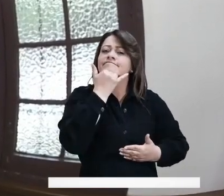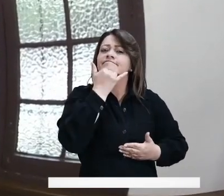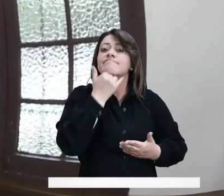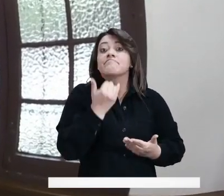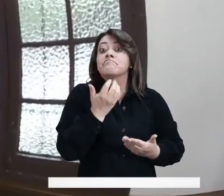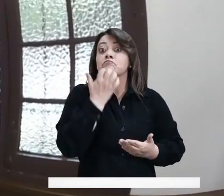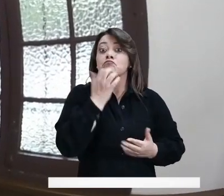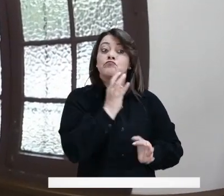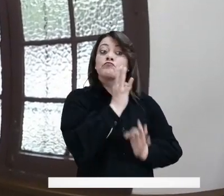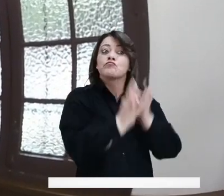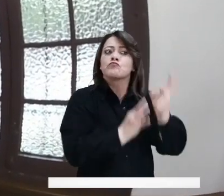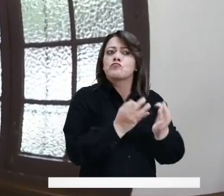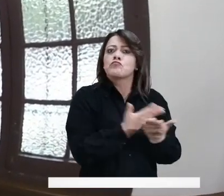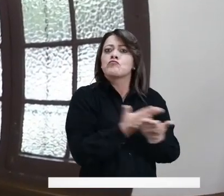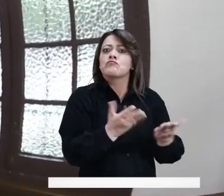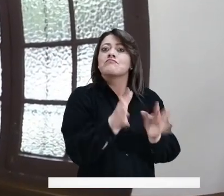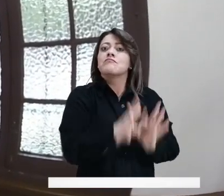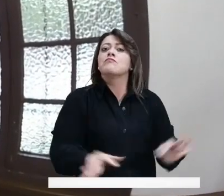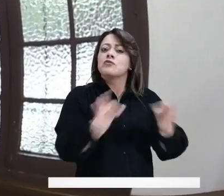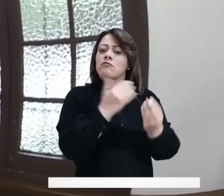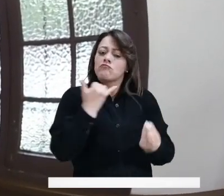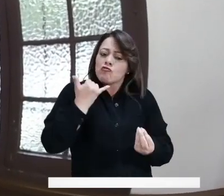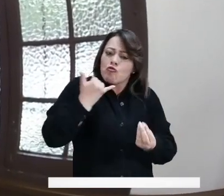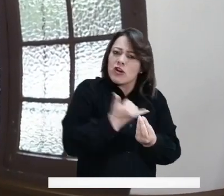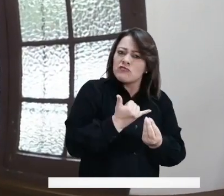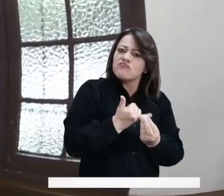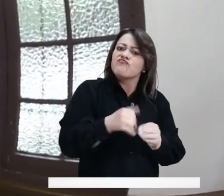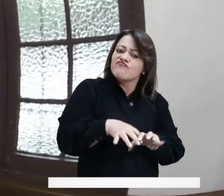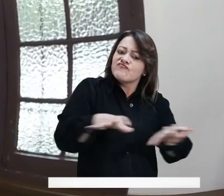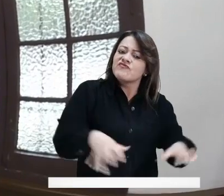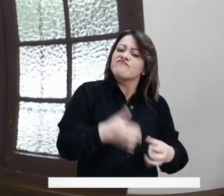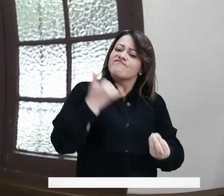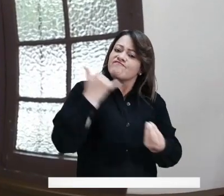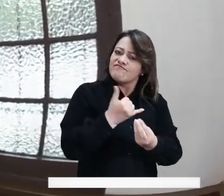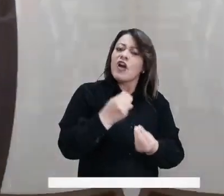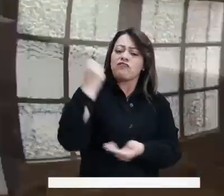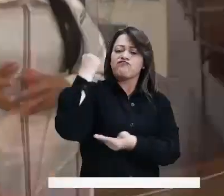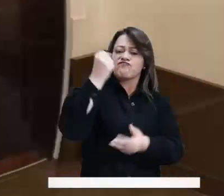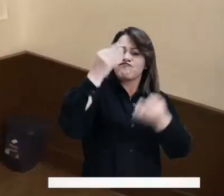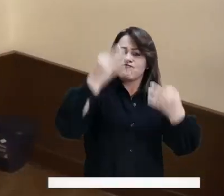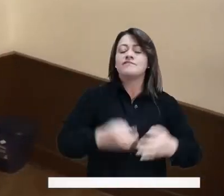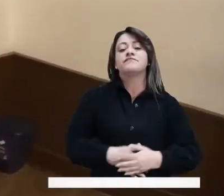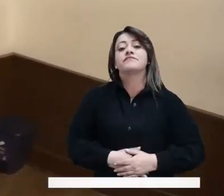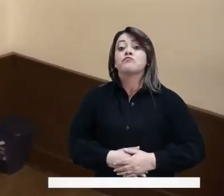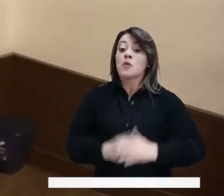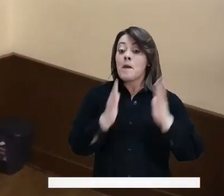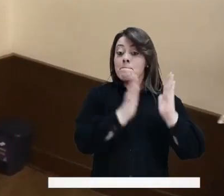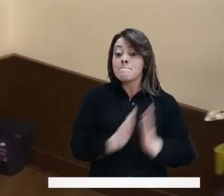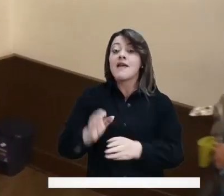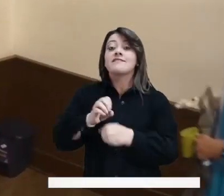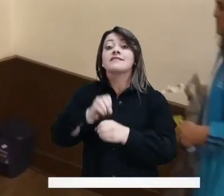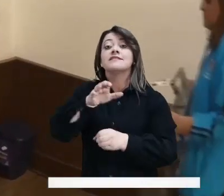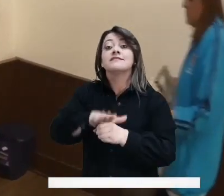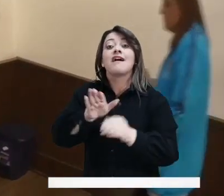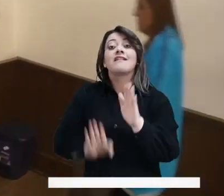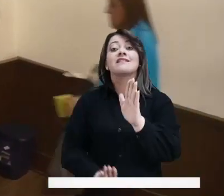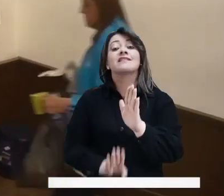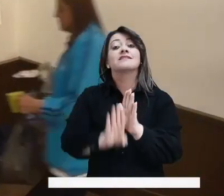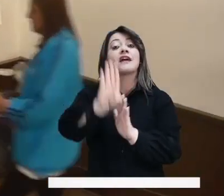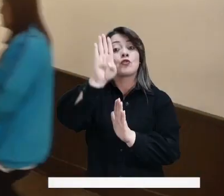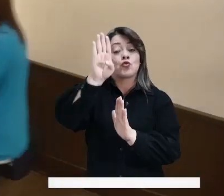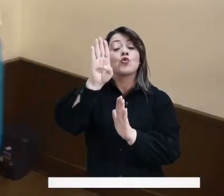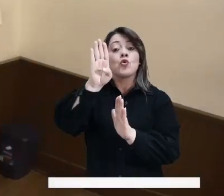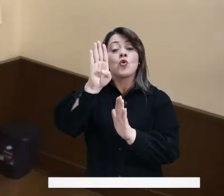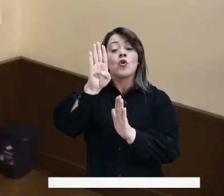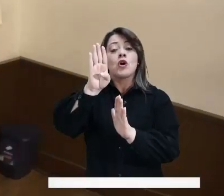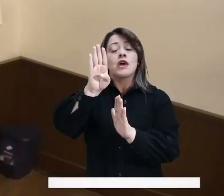pues además buscar que eso se concrete en acciones concretas y debidamente financiadas. En el marco del Plan Distrital de